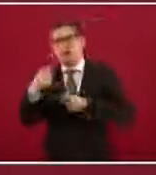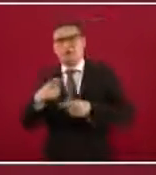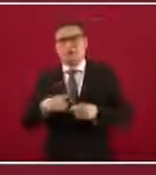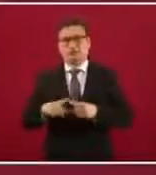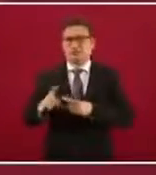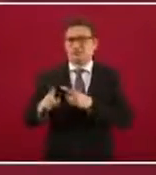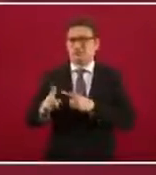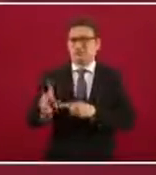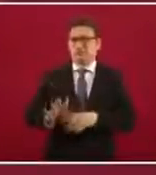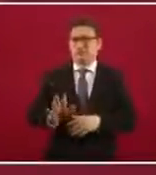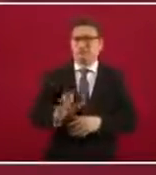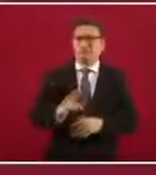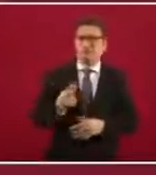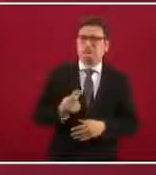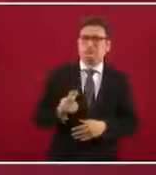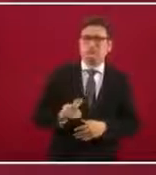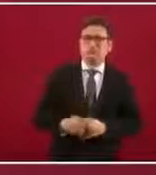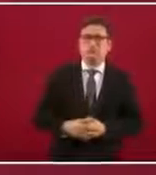Si